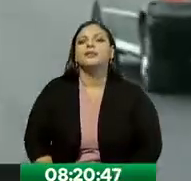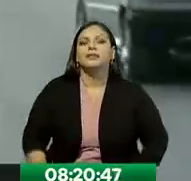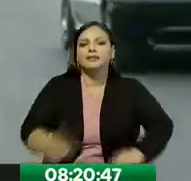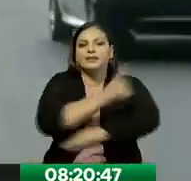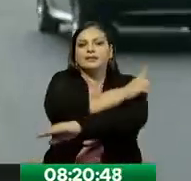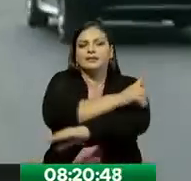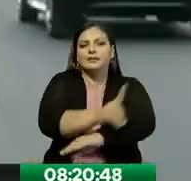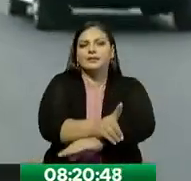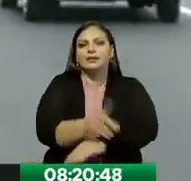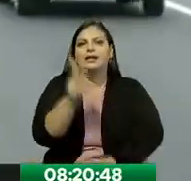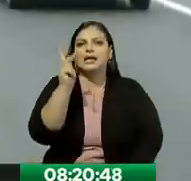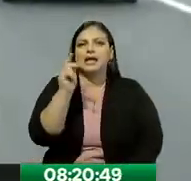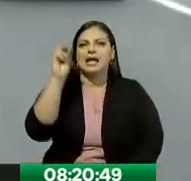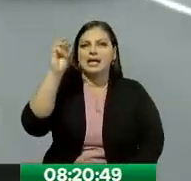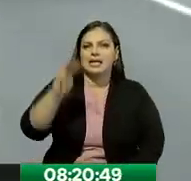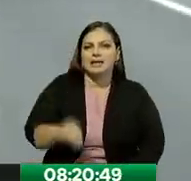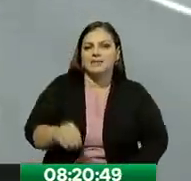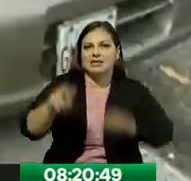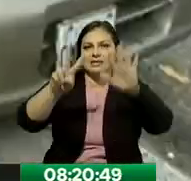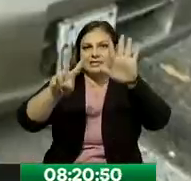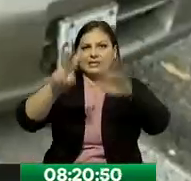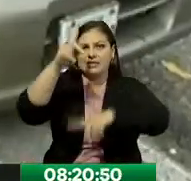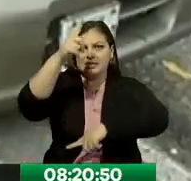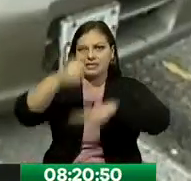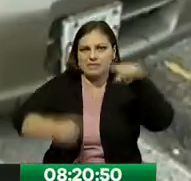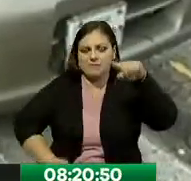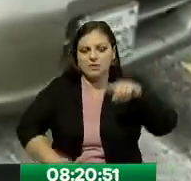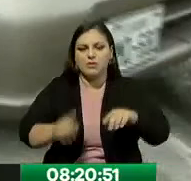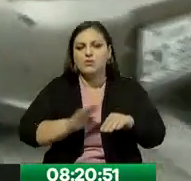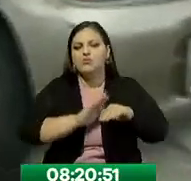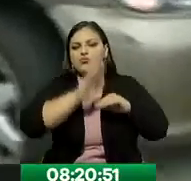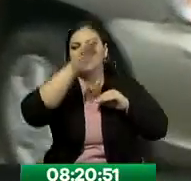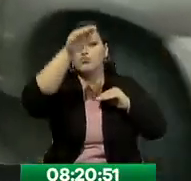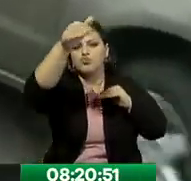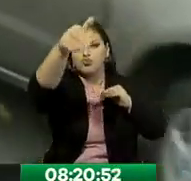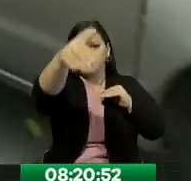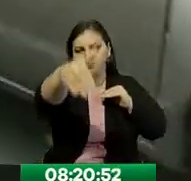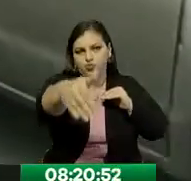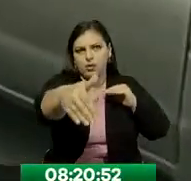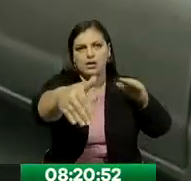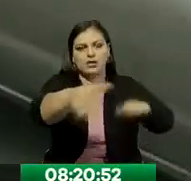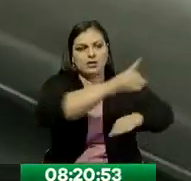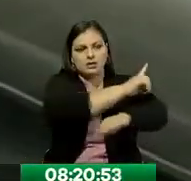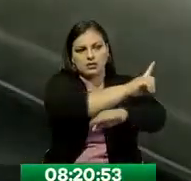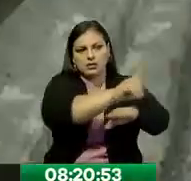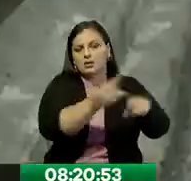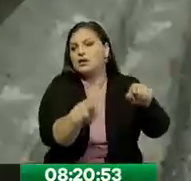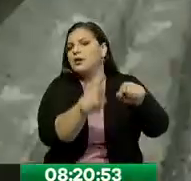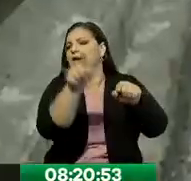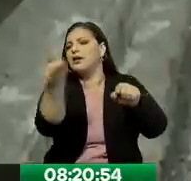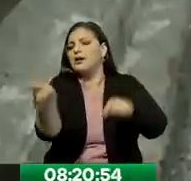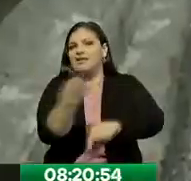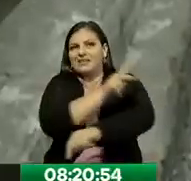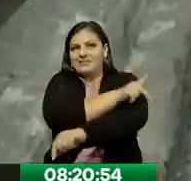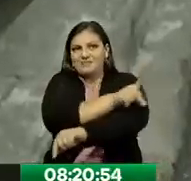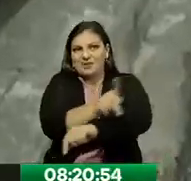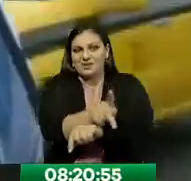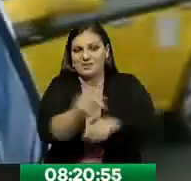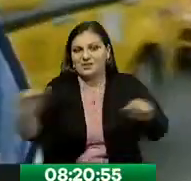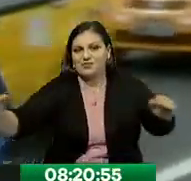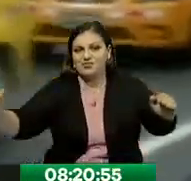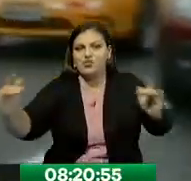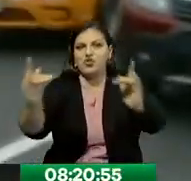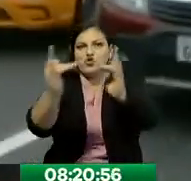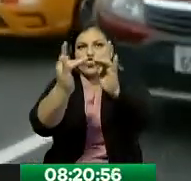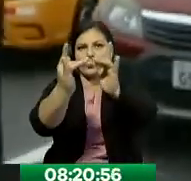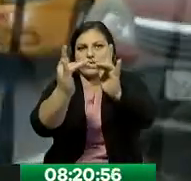Daule, que se enlaza con la perimetral. El vehículo café intentó rebasar a la camioneta